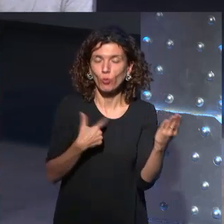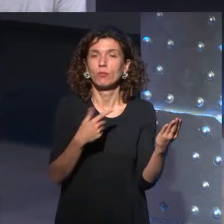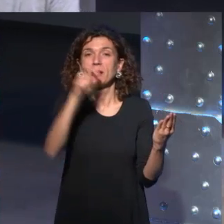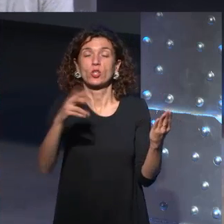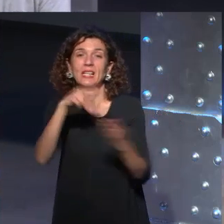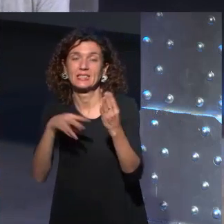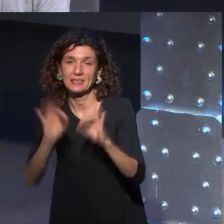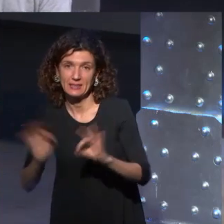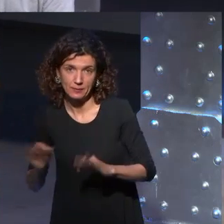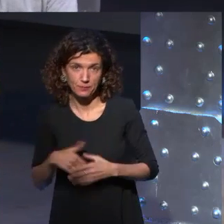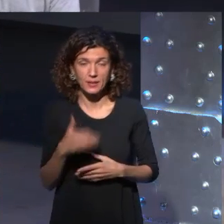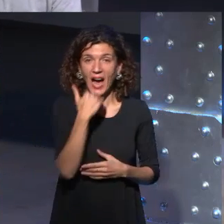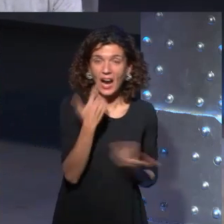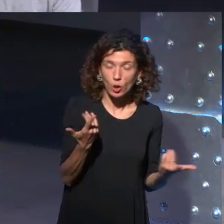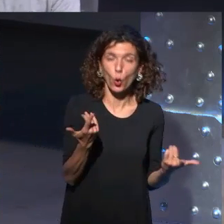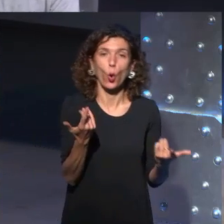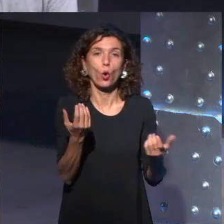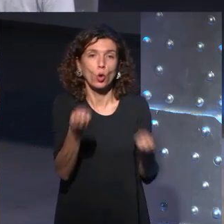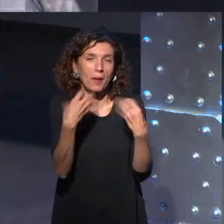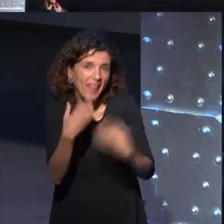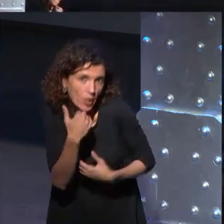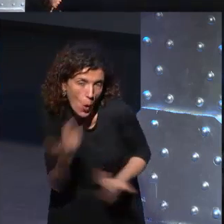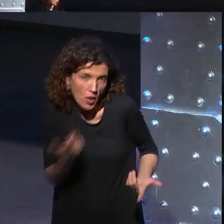leído? O alguien que quiera hacer un comentario, reclamo.